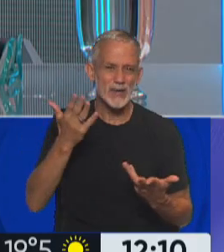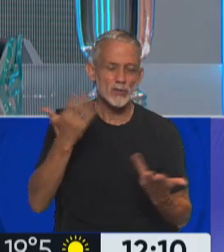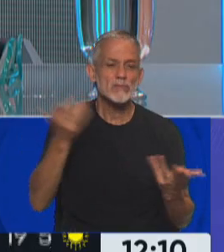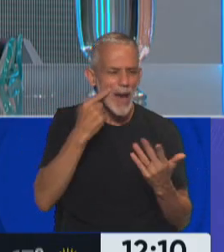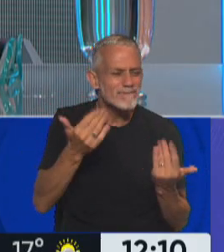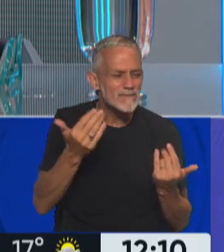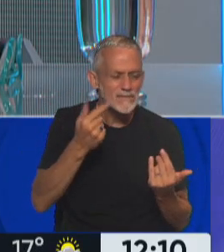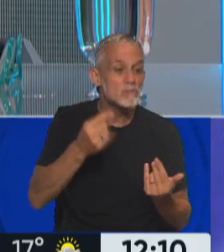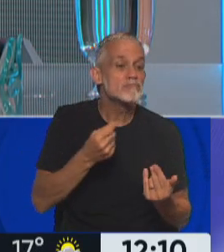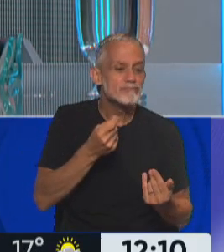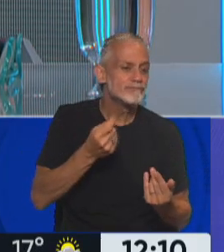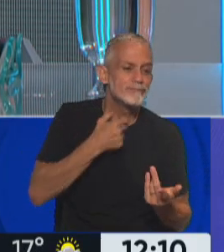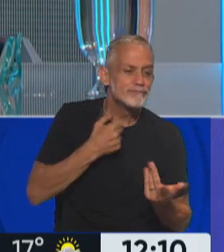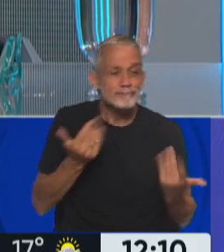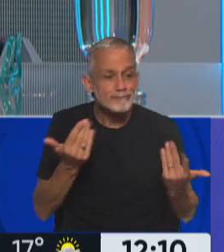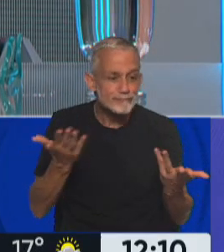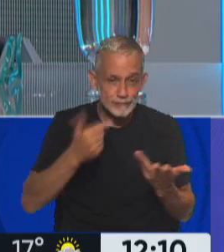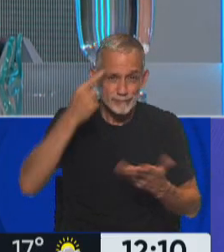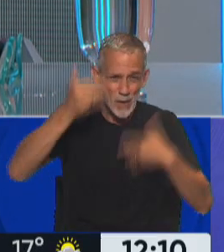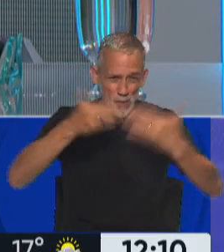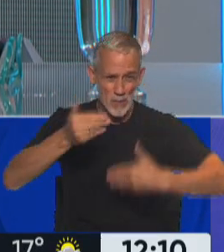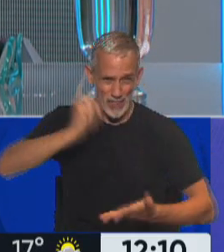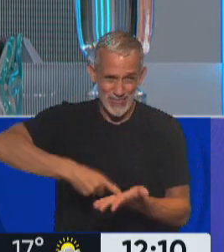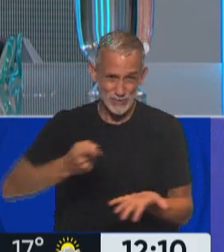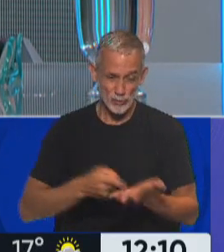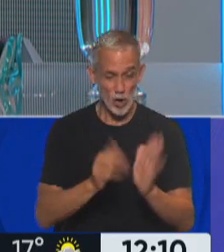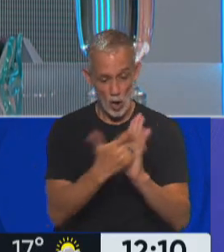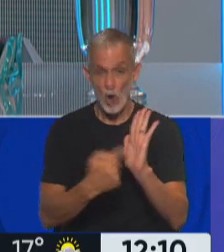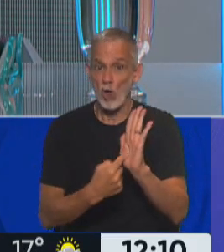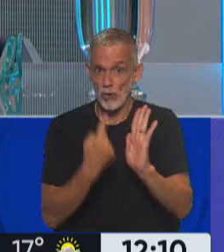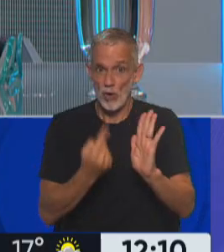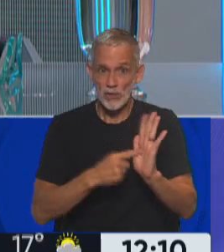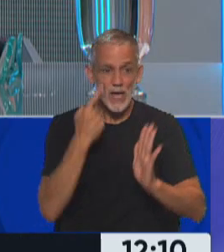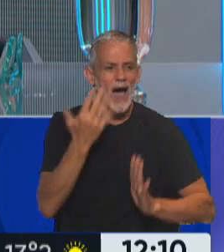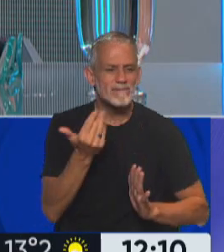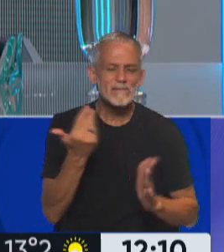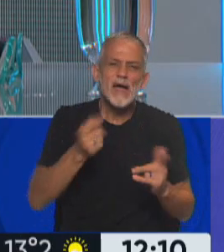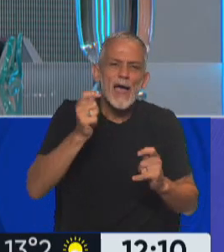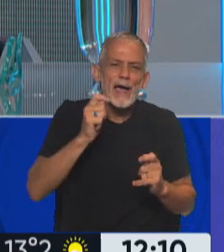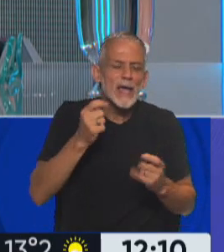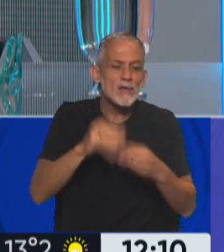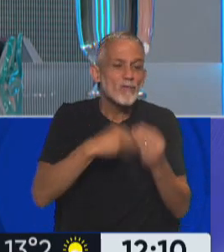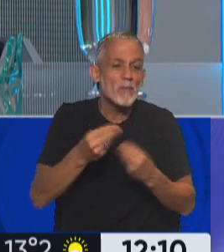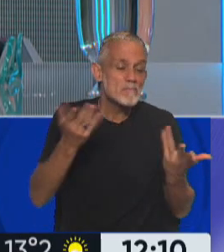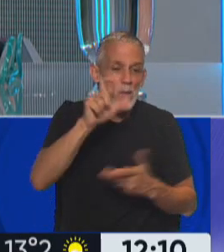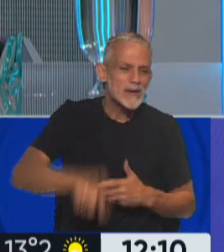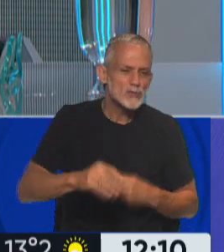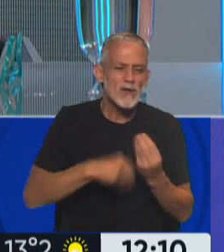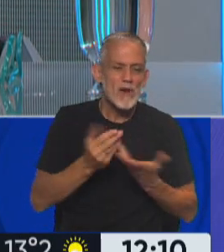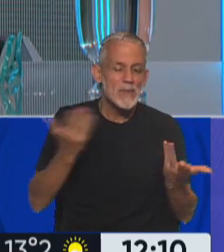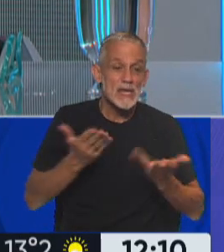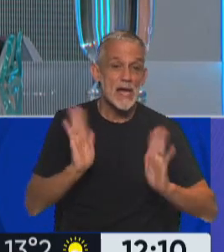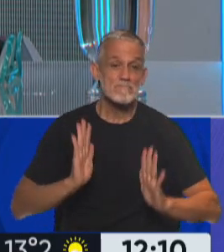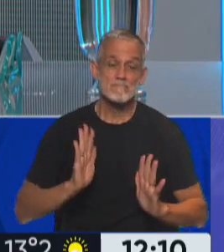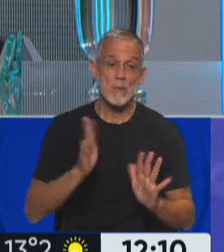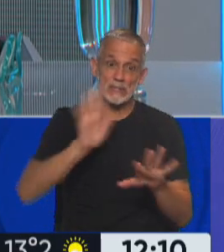ser escuchado, tiene que ser oído y tiene capacidad progresiva por nuestro Código Civil, lo van a escuchar para saber él con qué familiar, porque por ahí eligen el